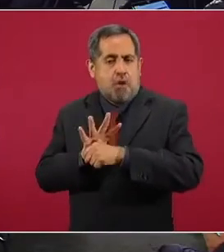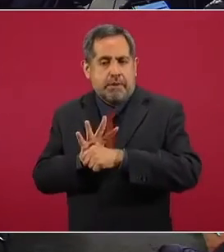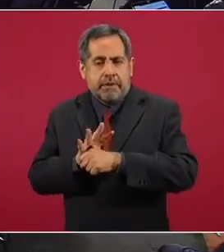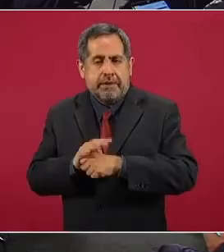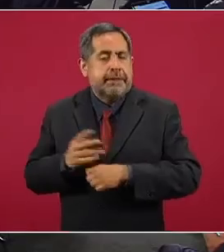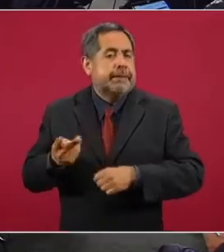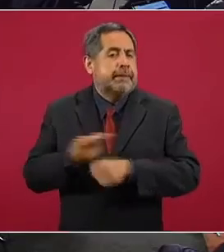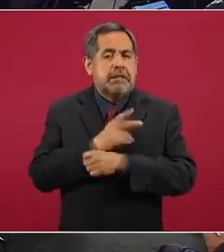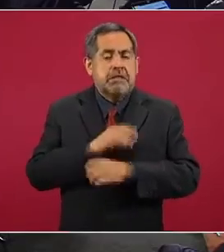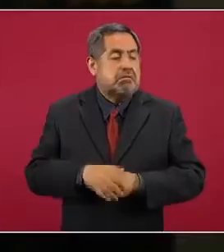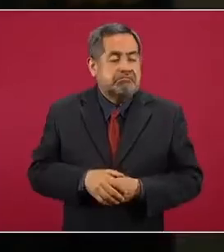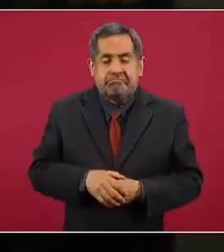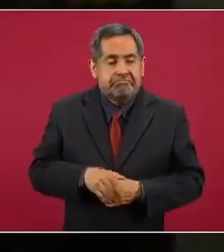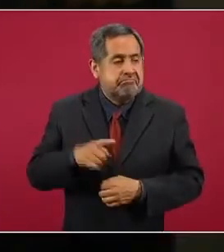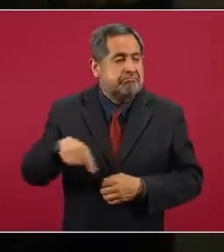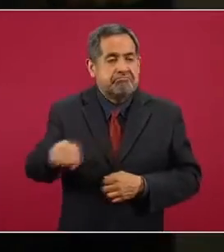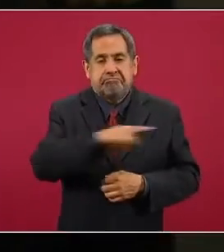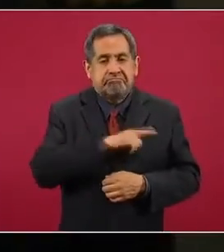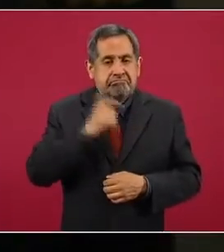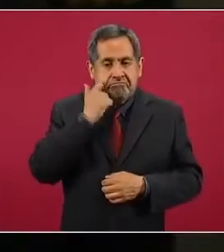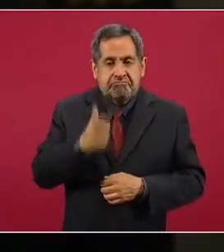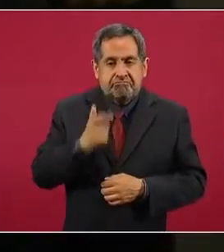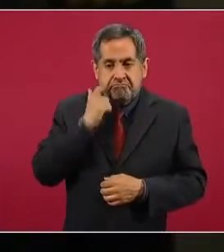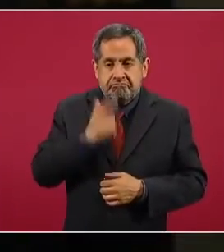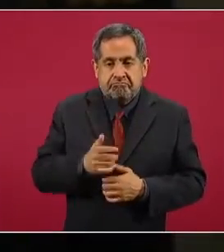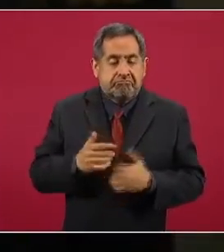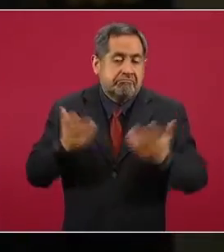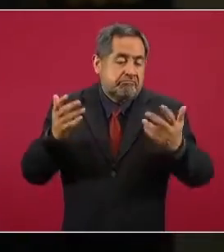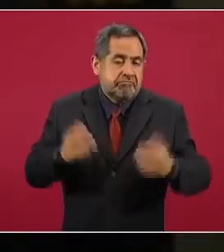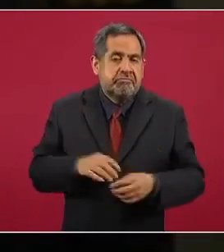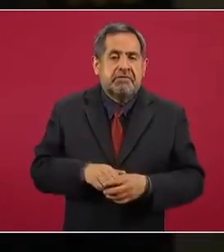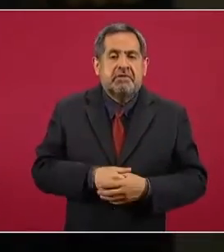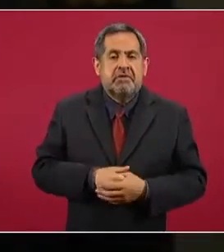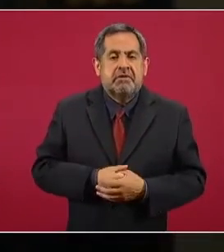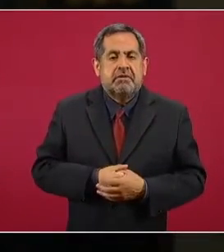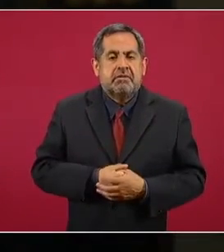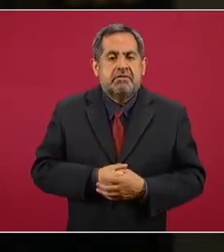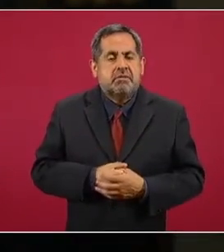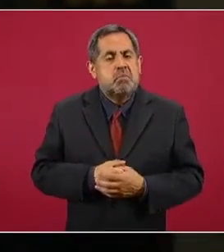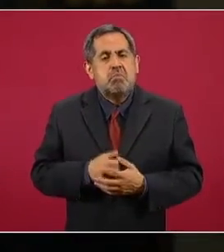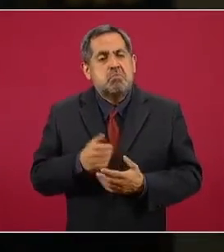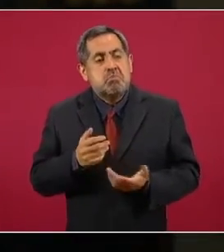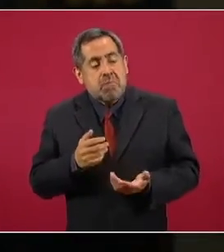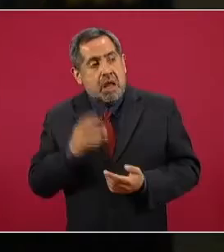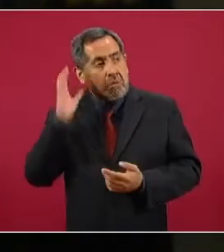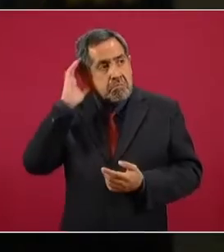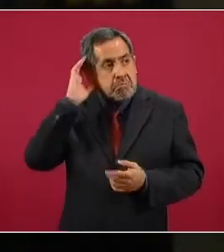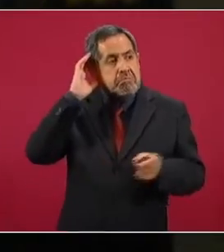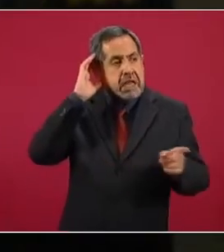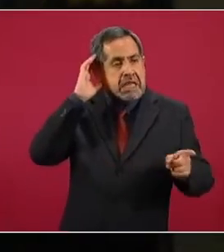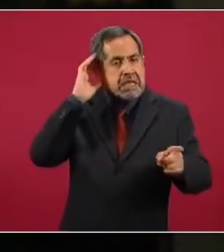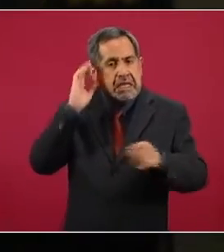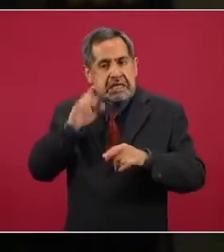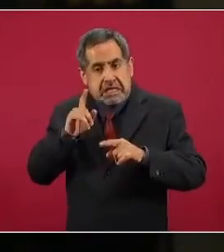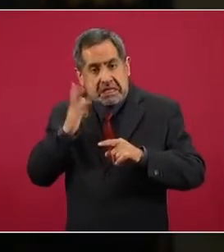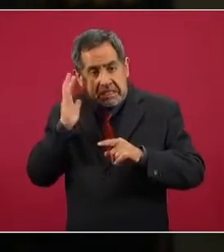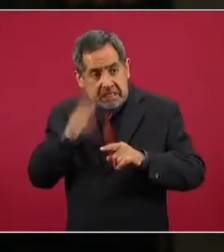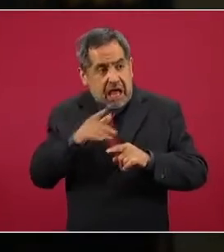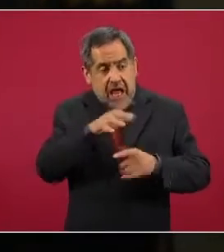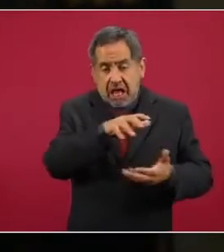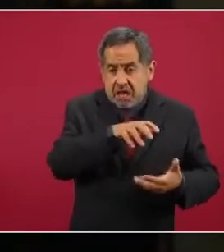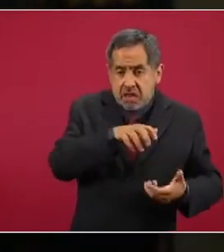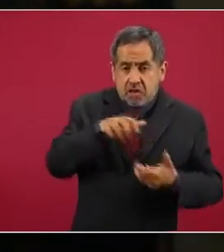pues no hay interés sobre este tema, no se sabe que hayan donado